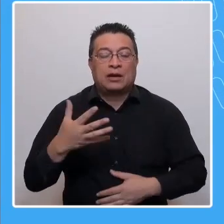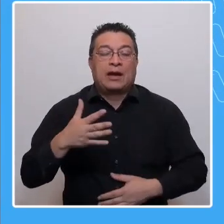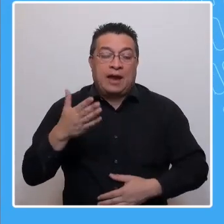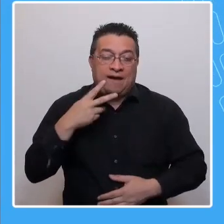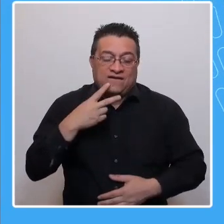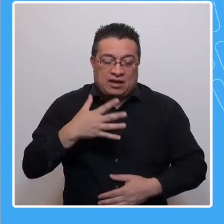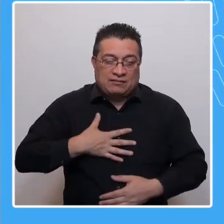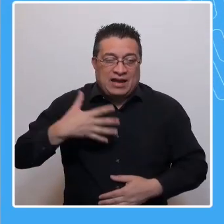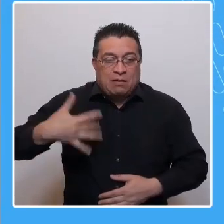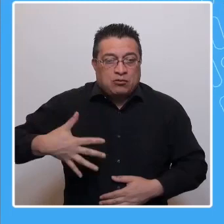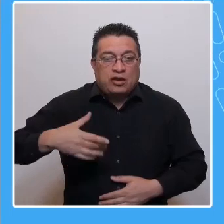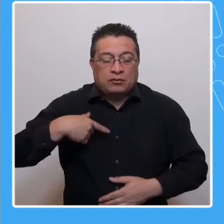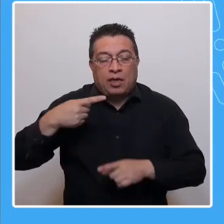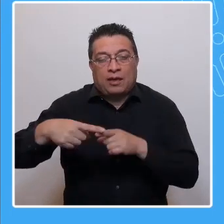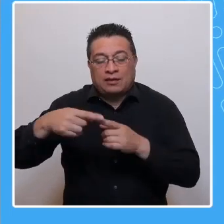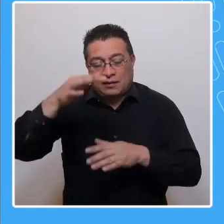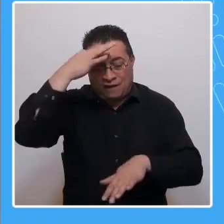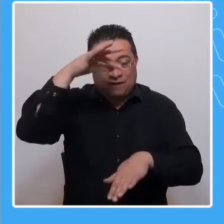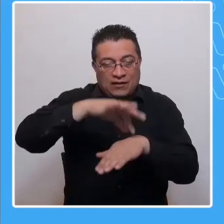que se encuentran en distintas enfermedades.